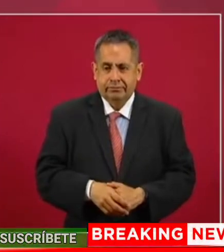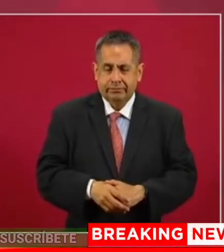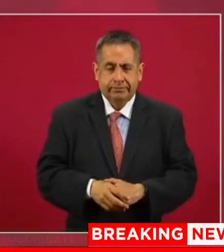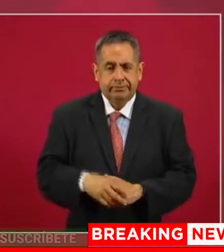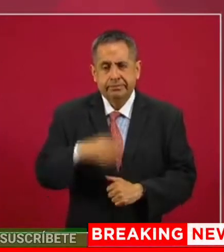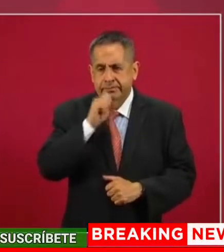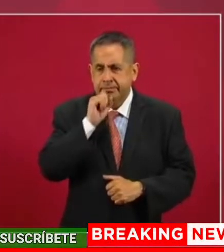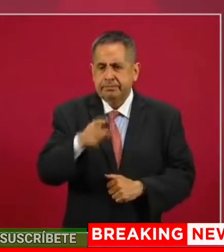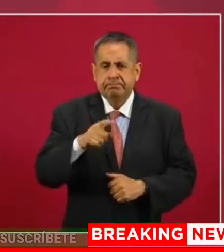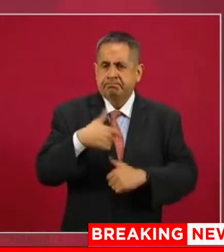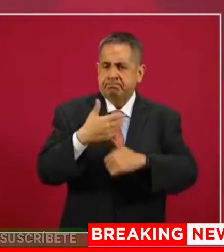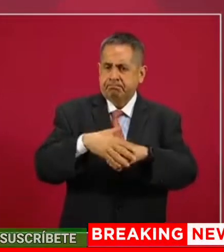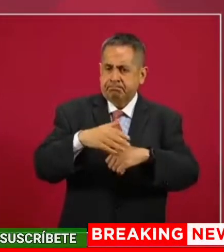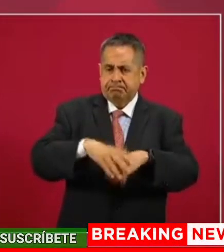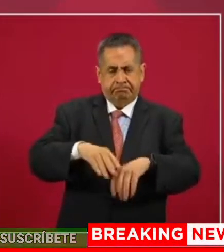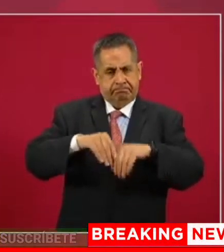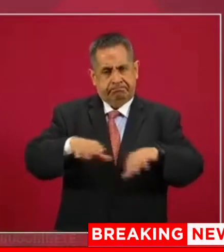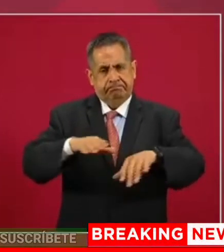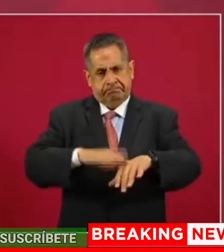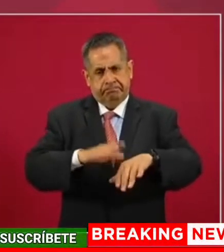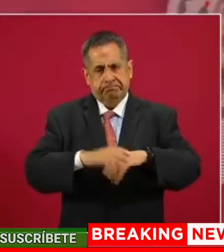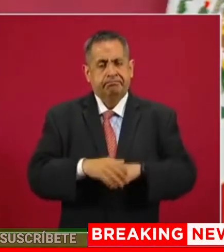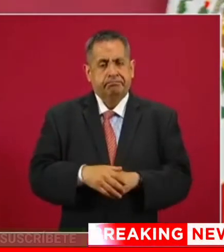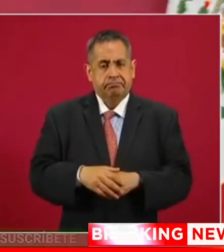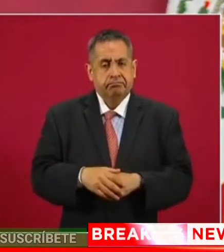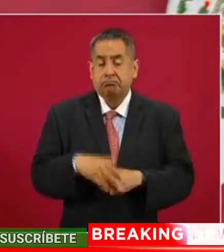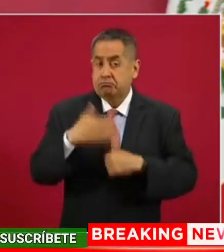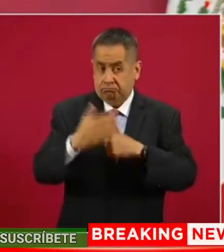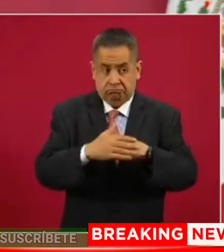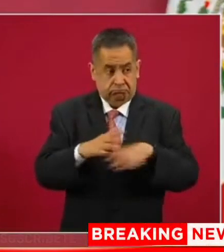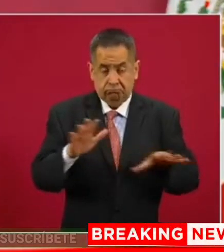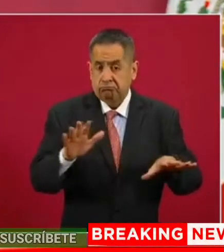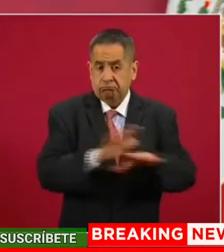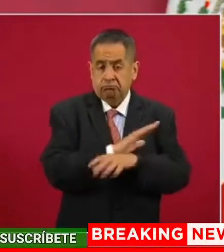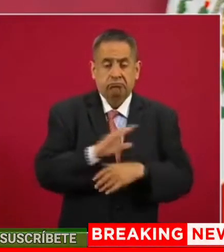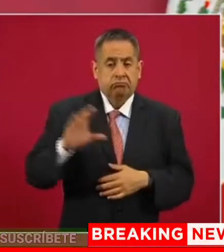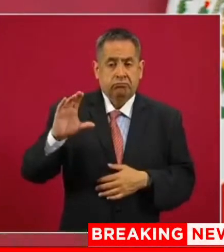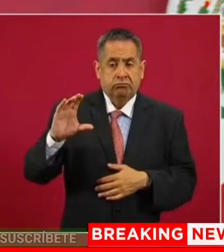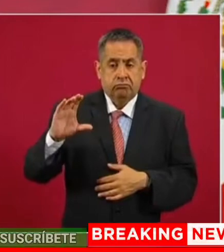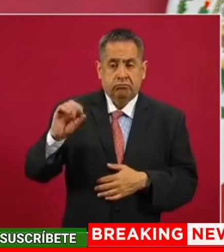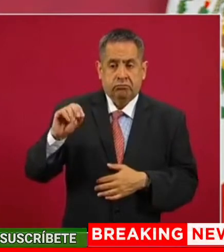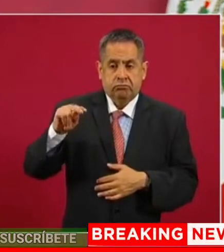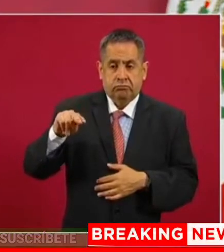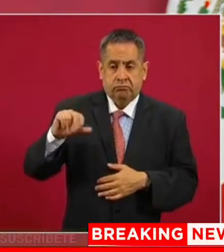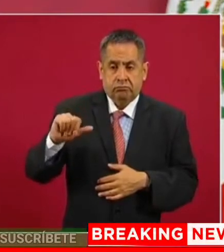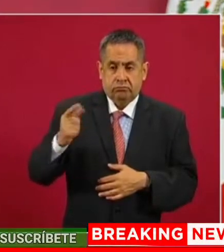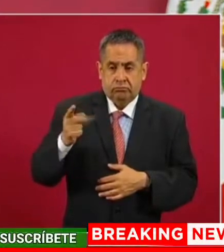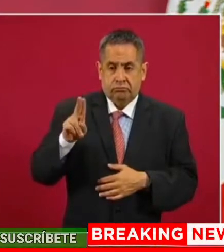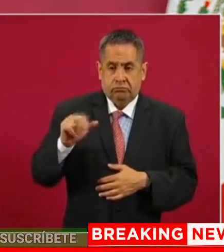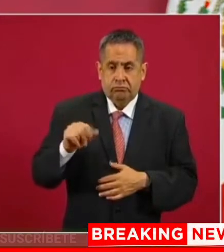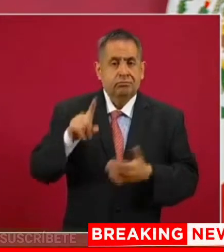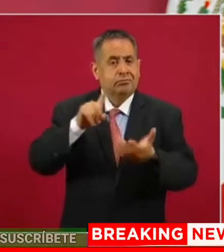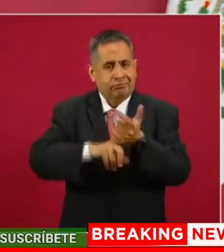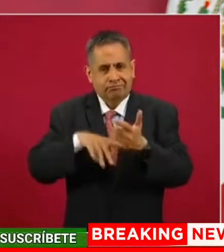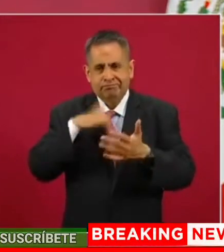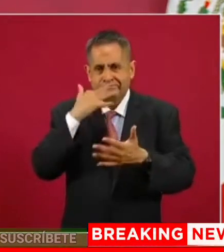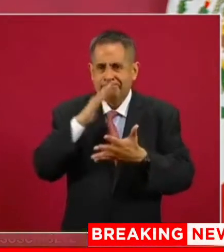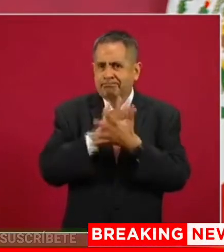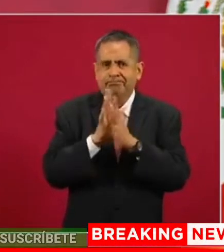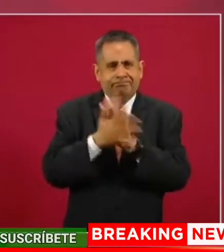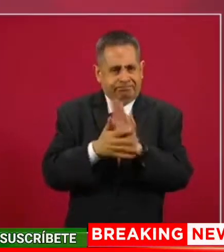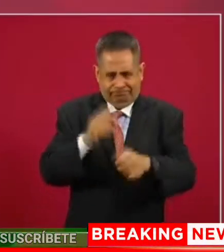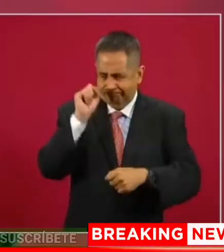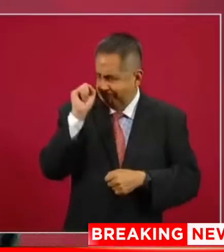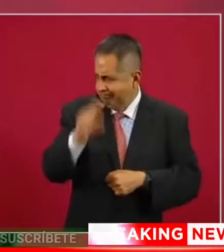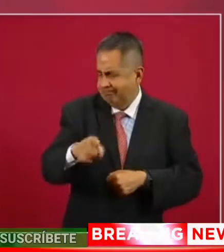Y también adelanto que van a haber cambios en la Conagua, porque estaba tomada la Conagua